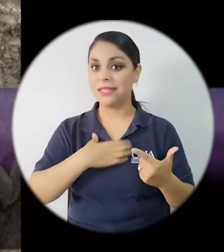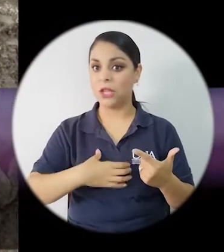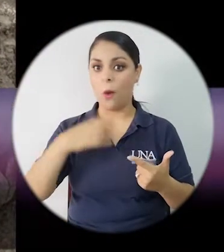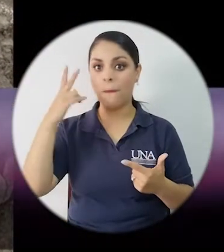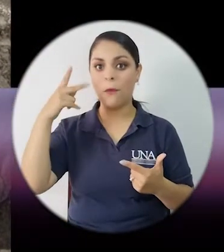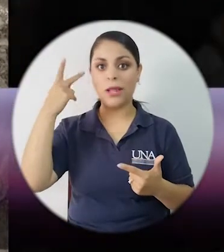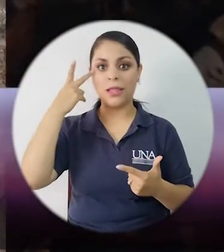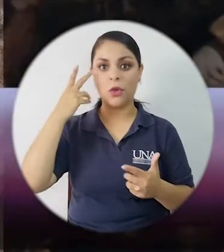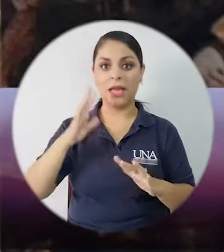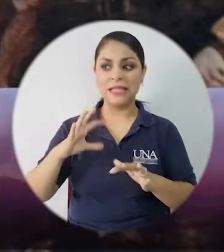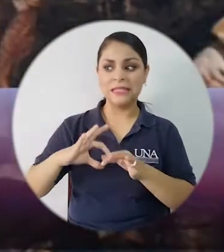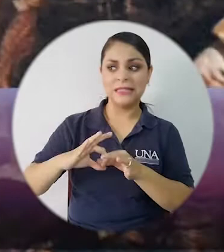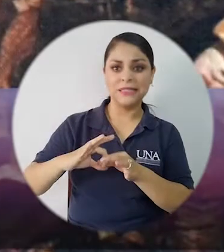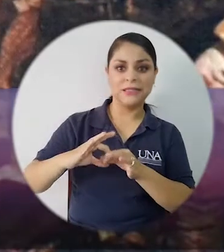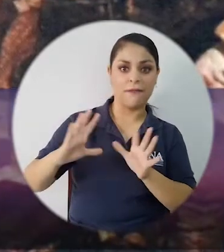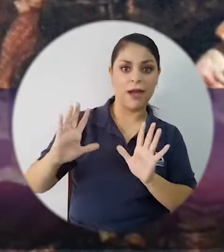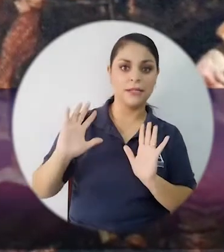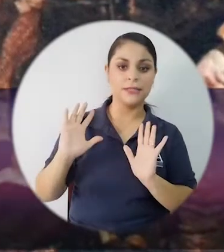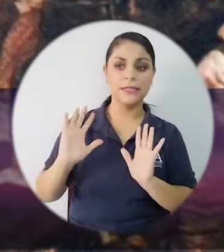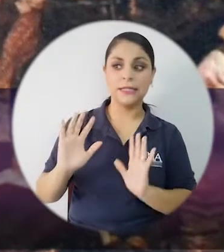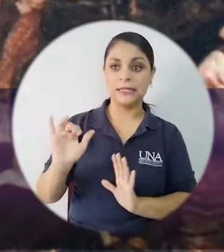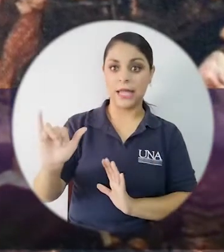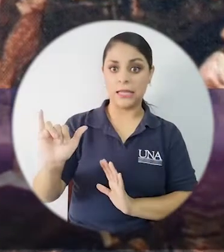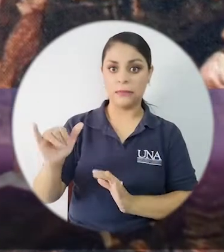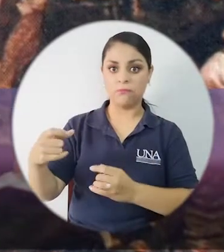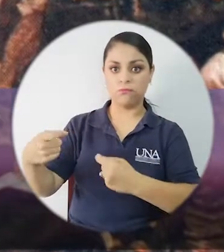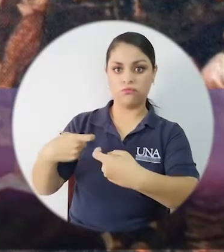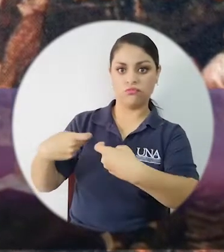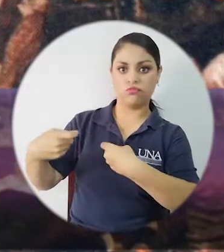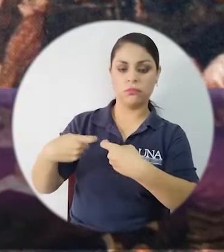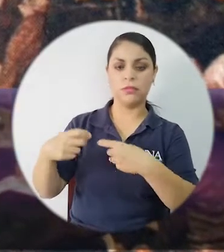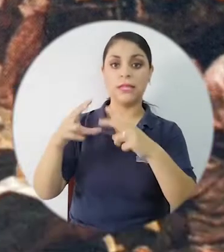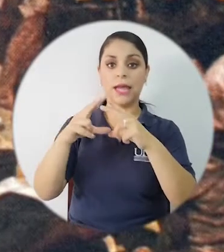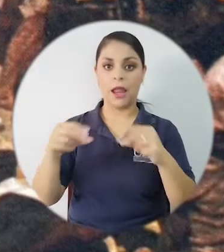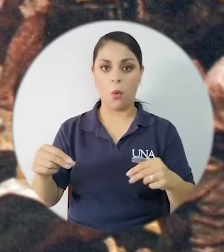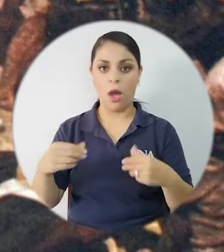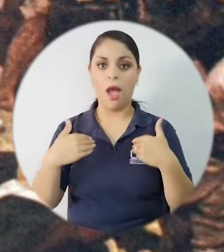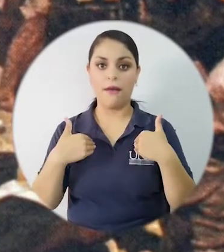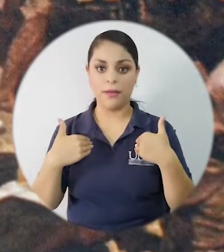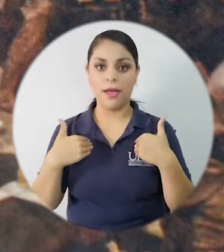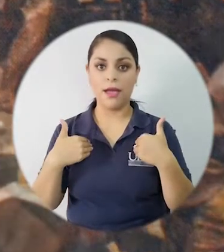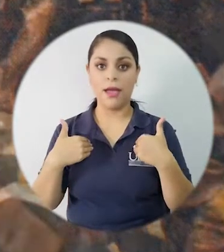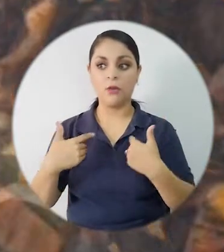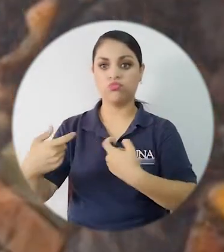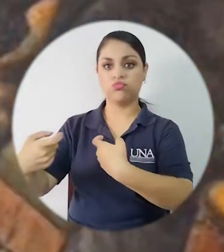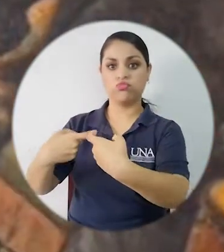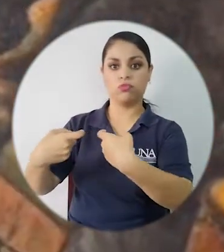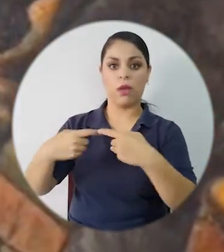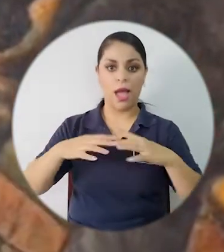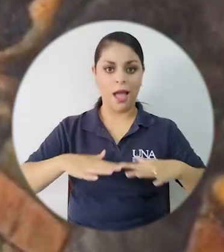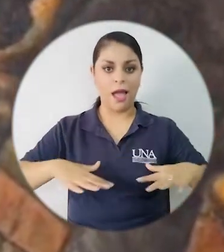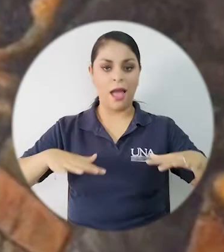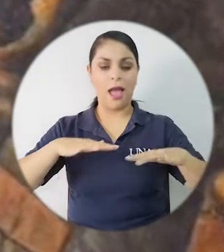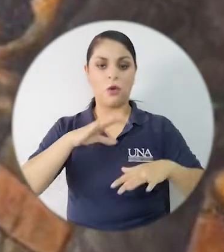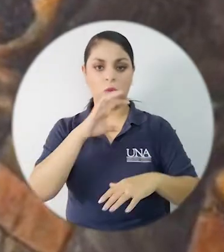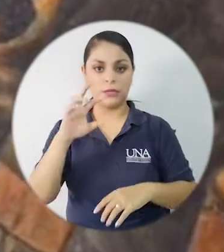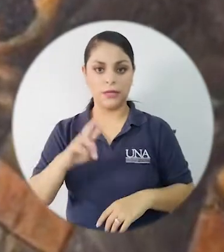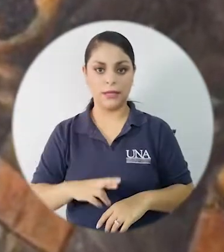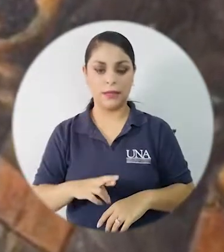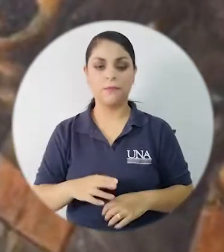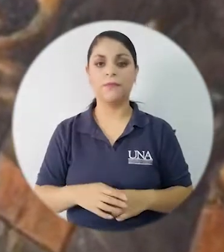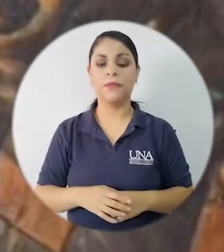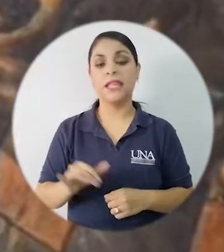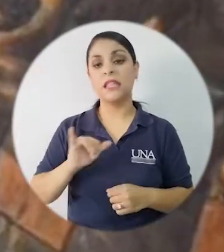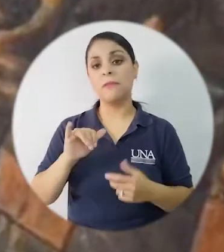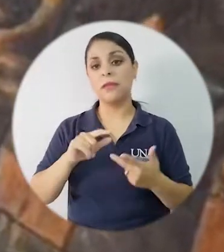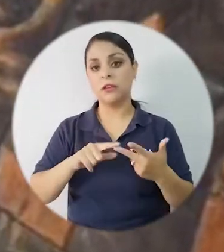otro deseo político, zafarse de una u otra manera de ese poder que Nicaragua tenía, que ejercía sobre este